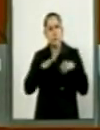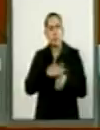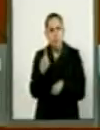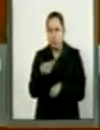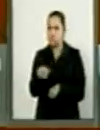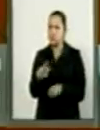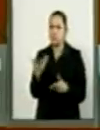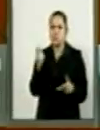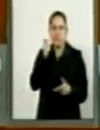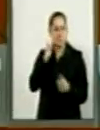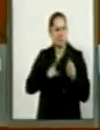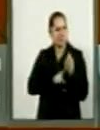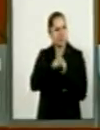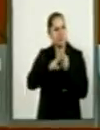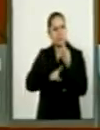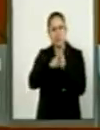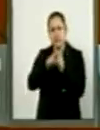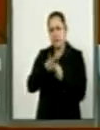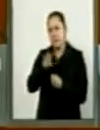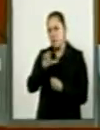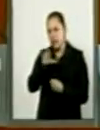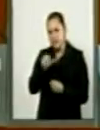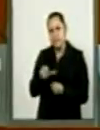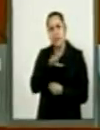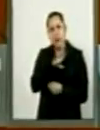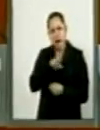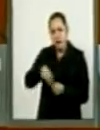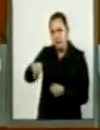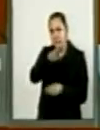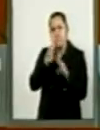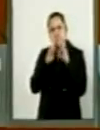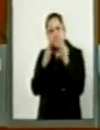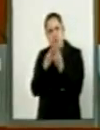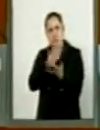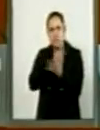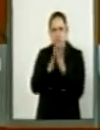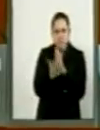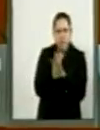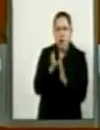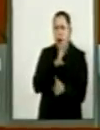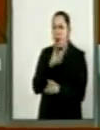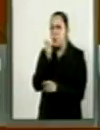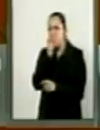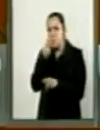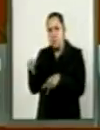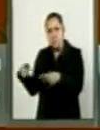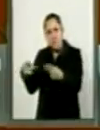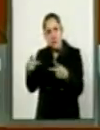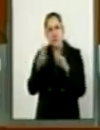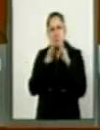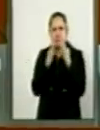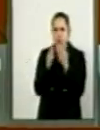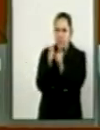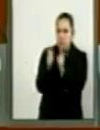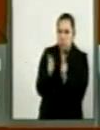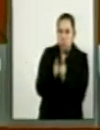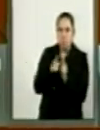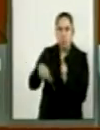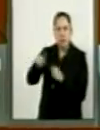organizada transnacional, la violencia relacionada con bandas delictivas y los cárteles de la droga. De acuerdo con datos de